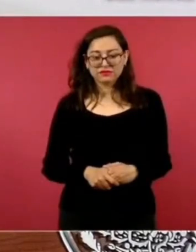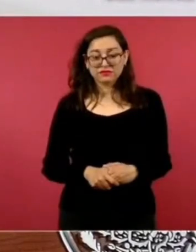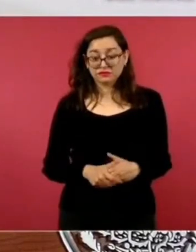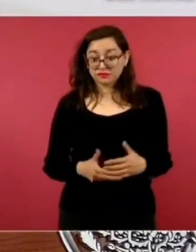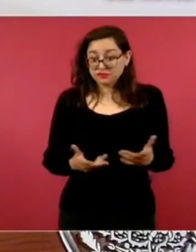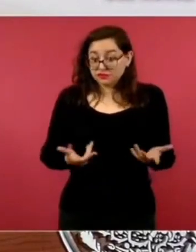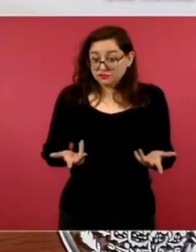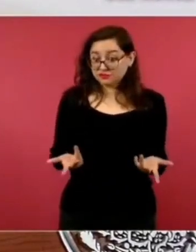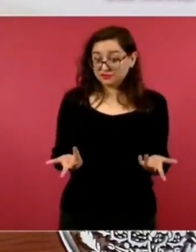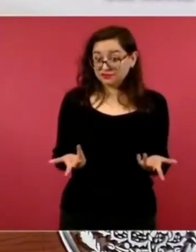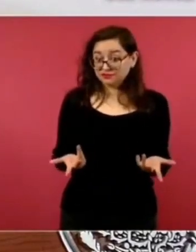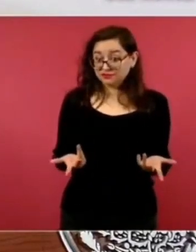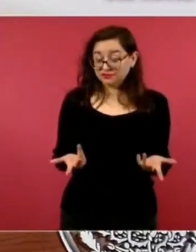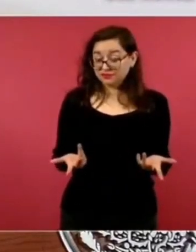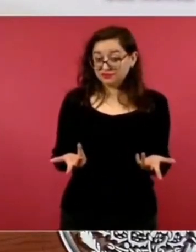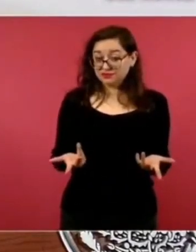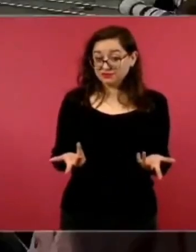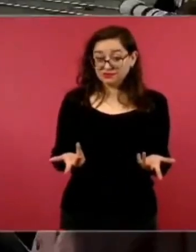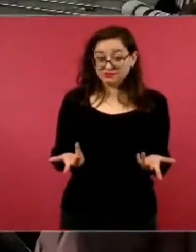Si no les